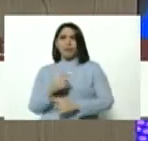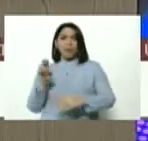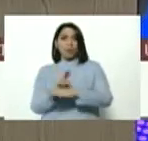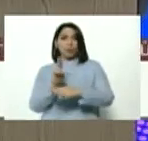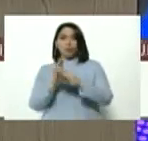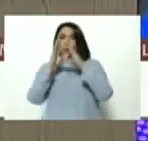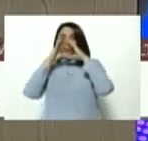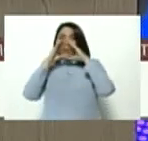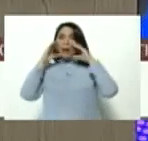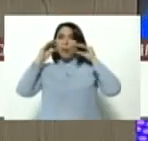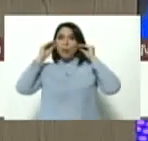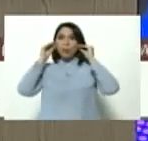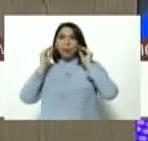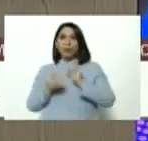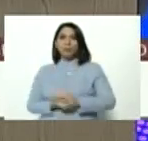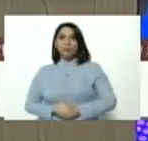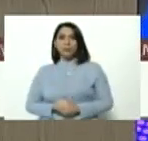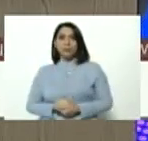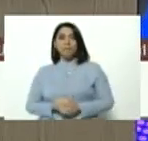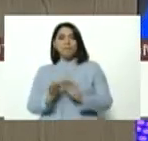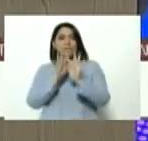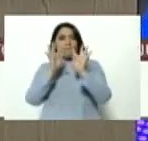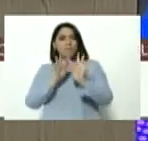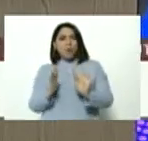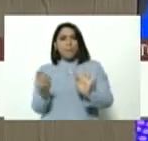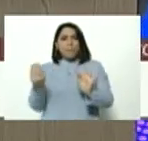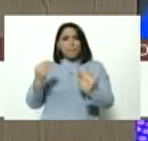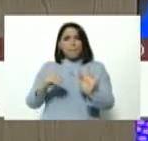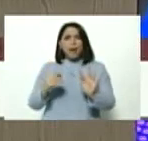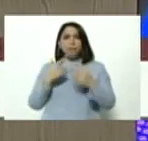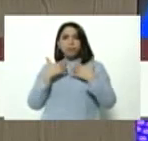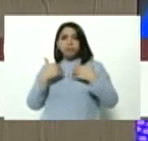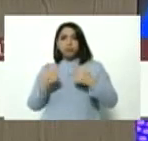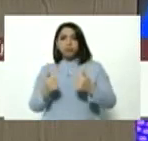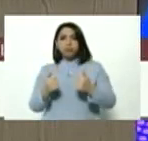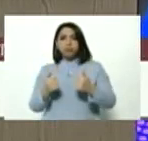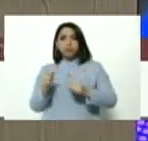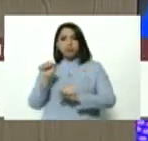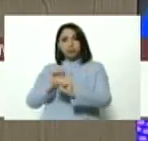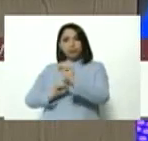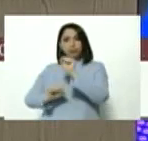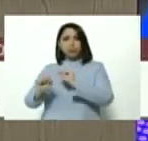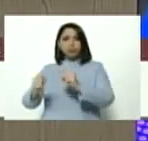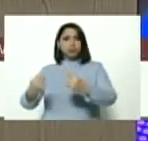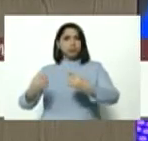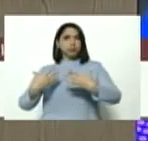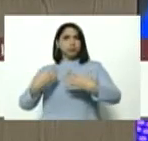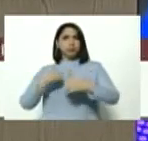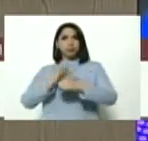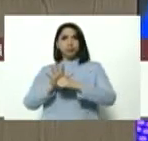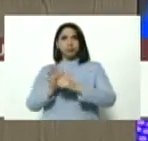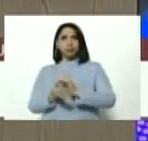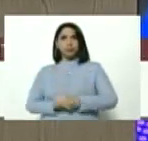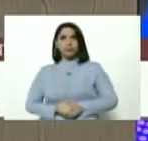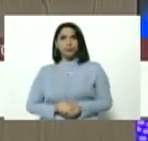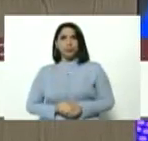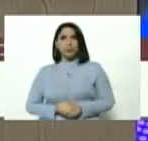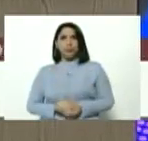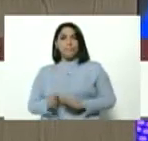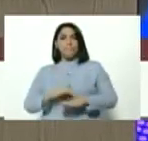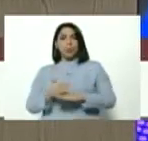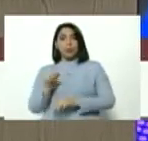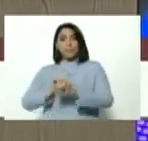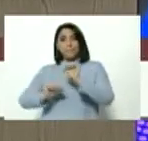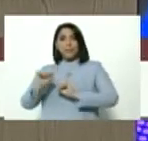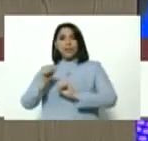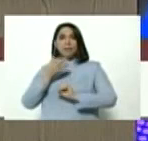del tapaboca. Es la manera más segura de prevención de la infección persona a persona, porque impide que las